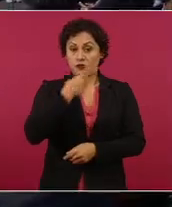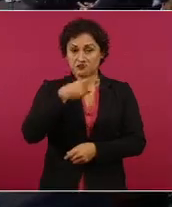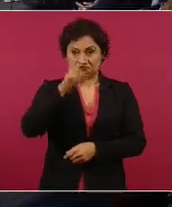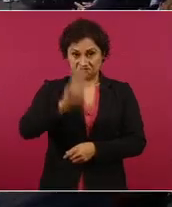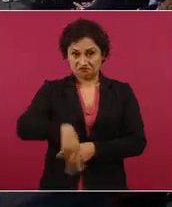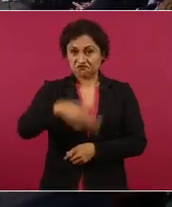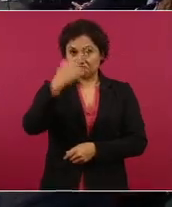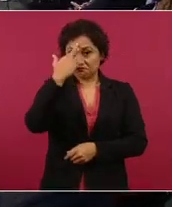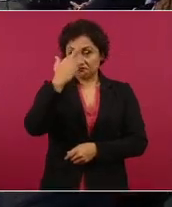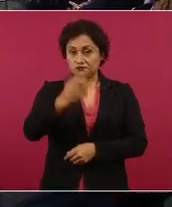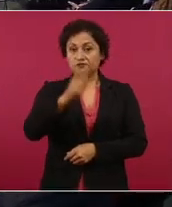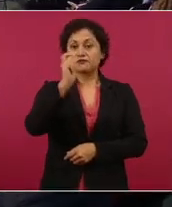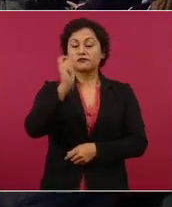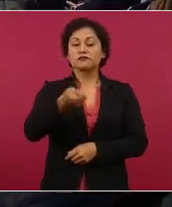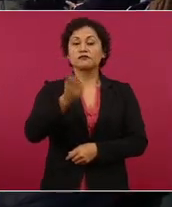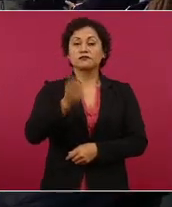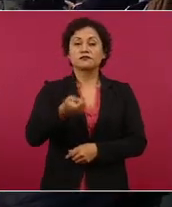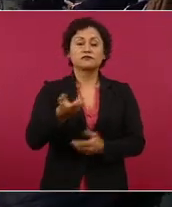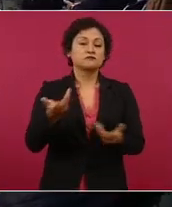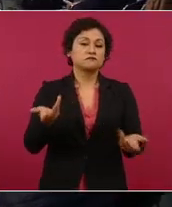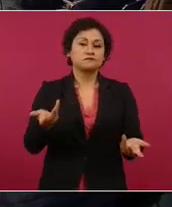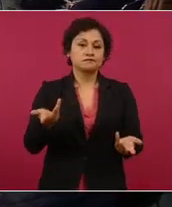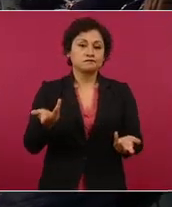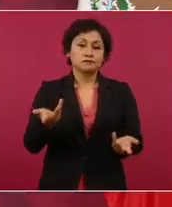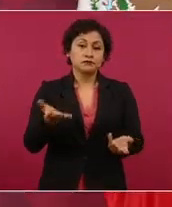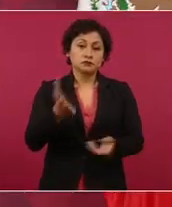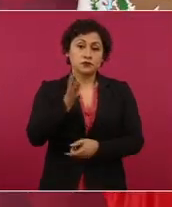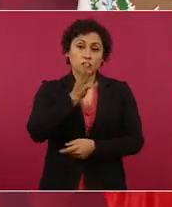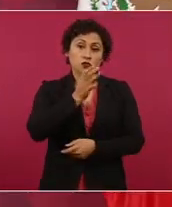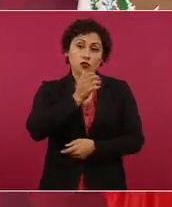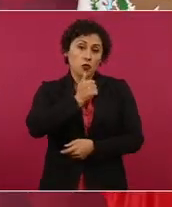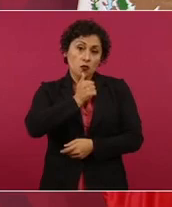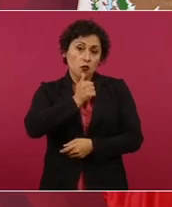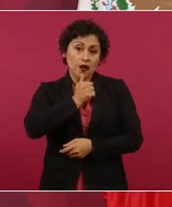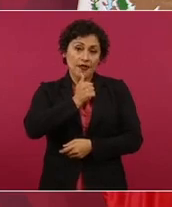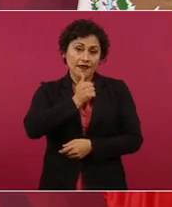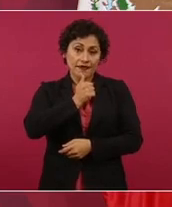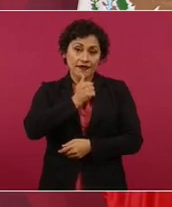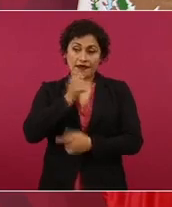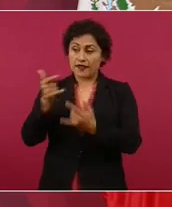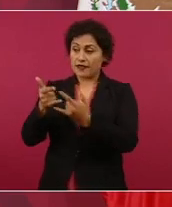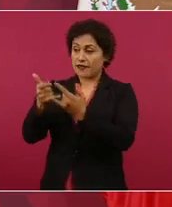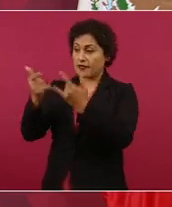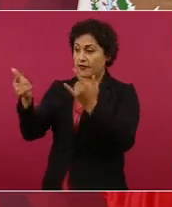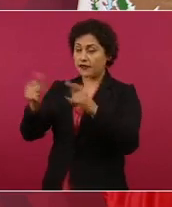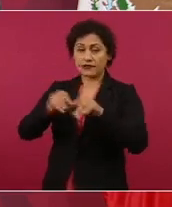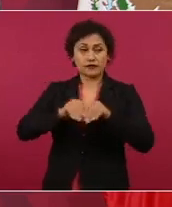debe de estar de por medio un documental.